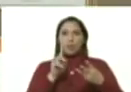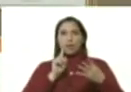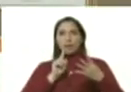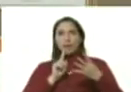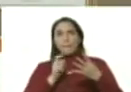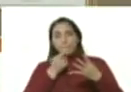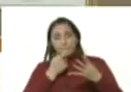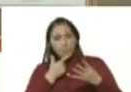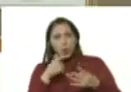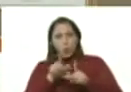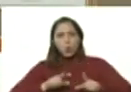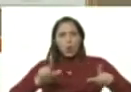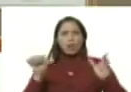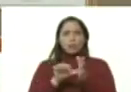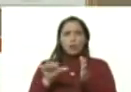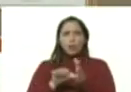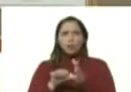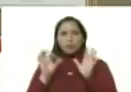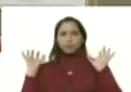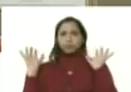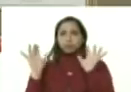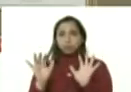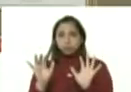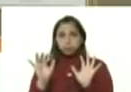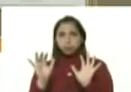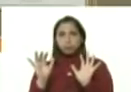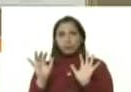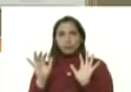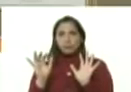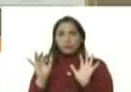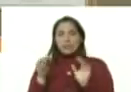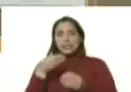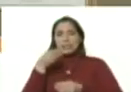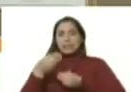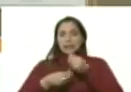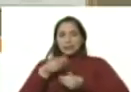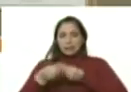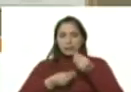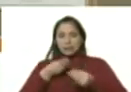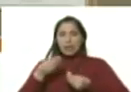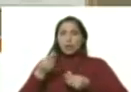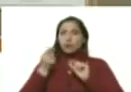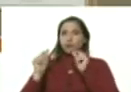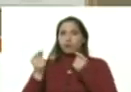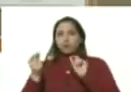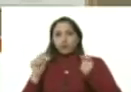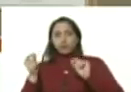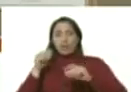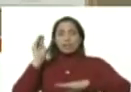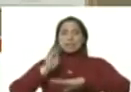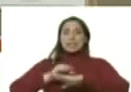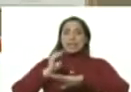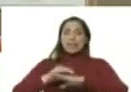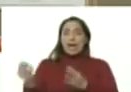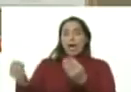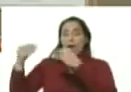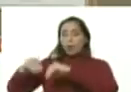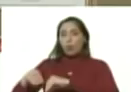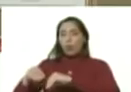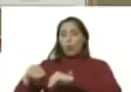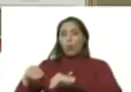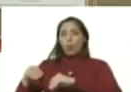hermoso lugar donde, por cierto, se negoció el tratado nuclear que hoy